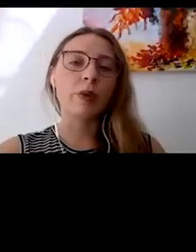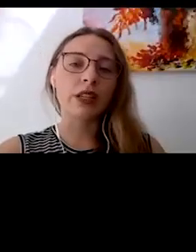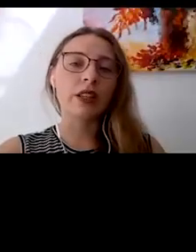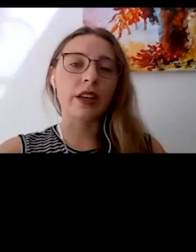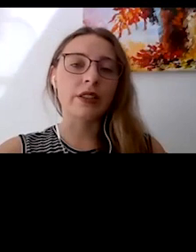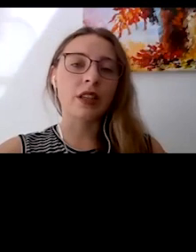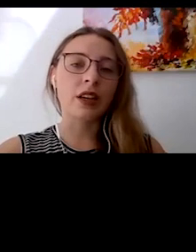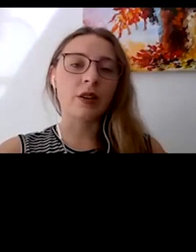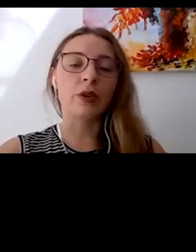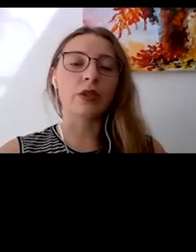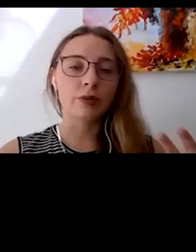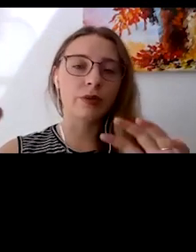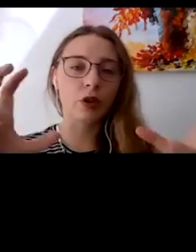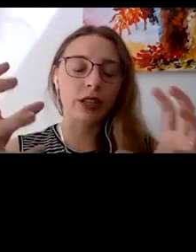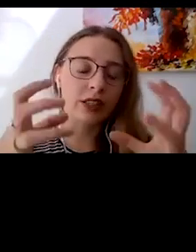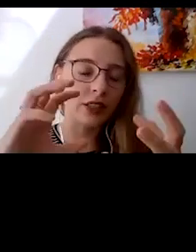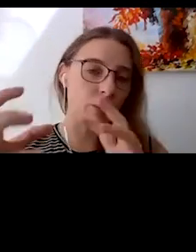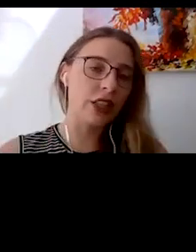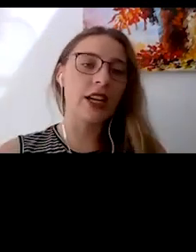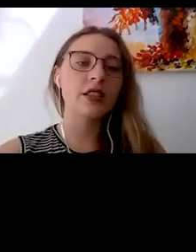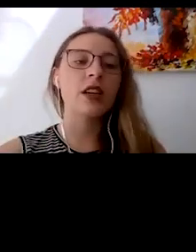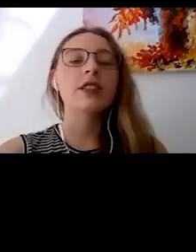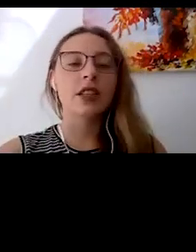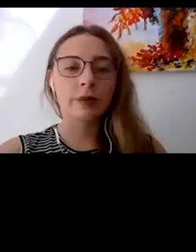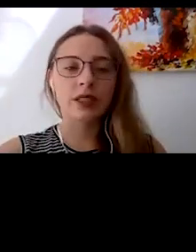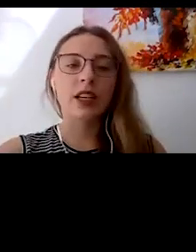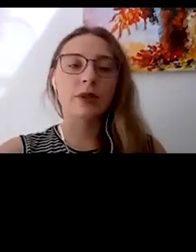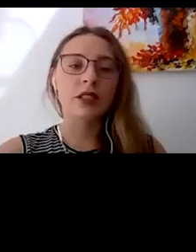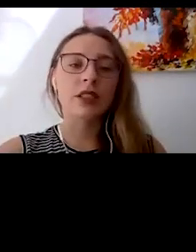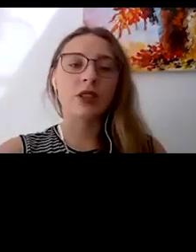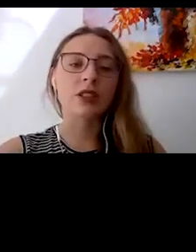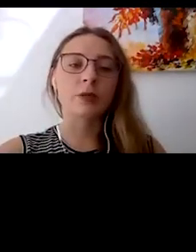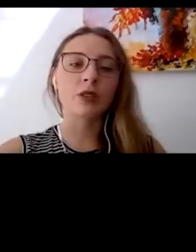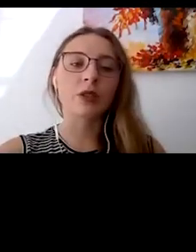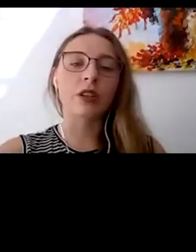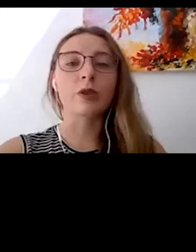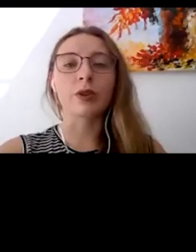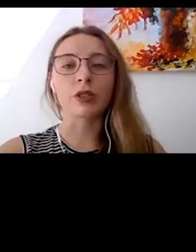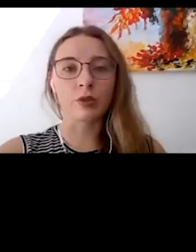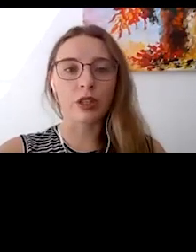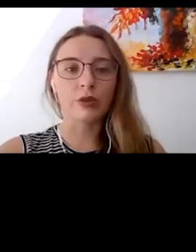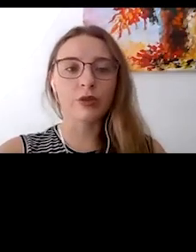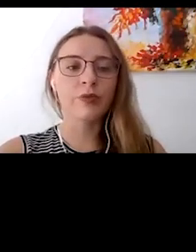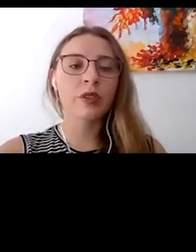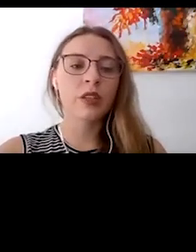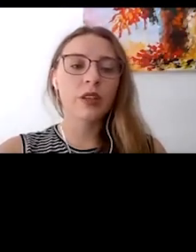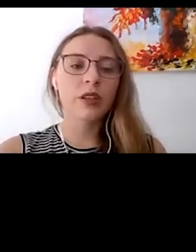bueno, parte de esta como concatenación de ideas, se debe prestar capacitaciones respecto de los primeros